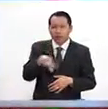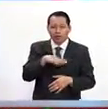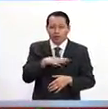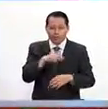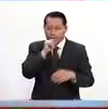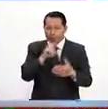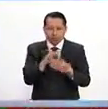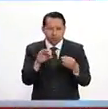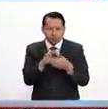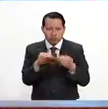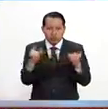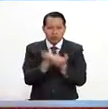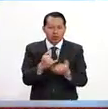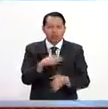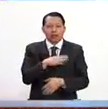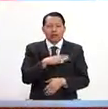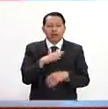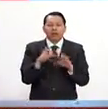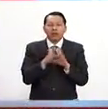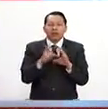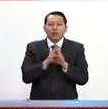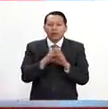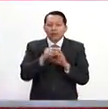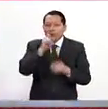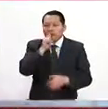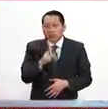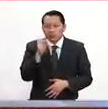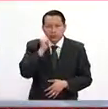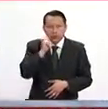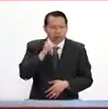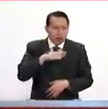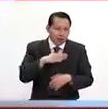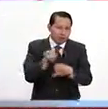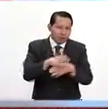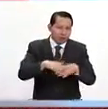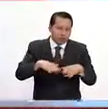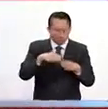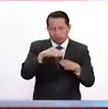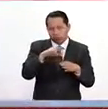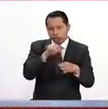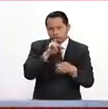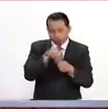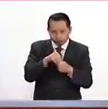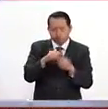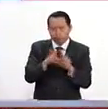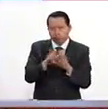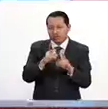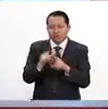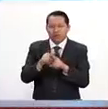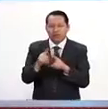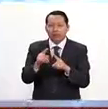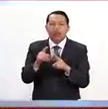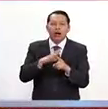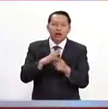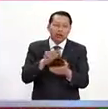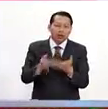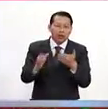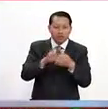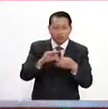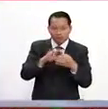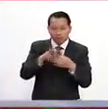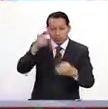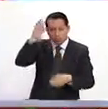pues también hubo ese pues manejo muy oculto de información. Ahora se está hablando de que pues Trump en el